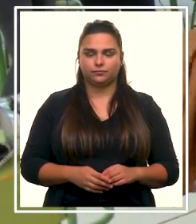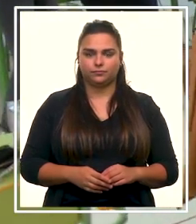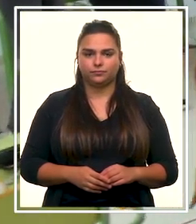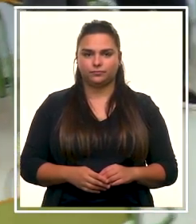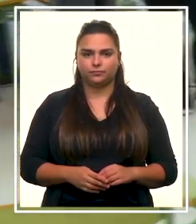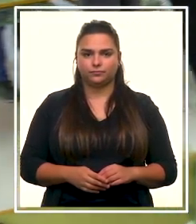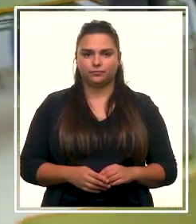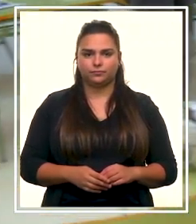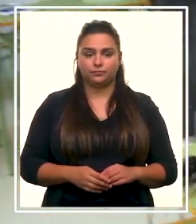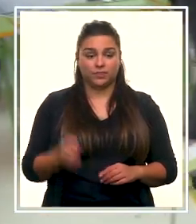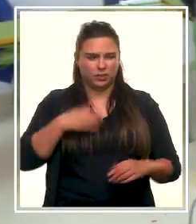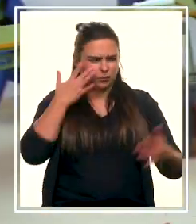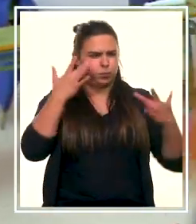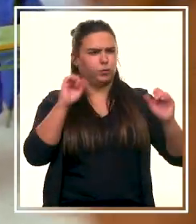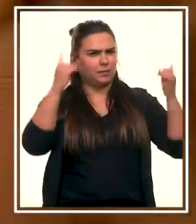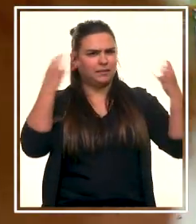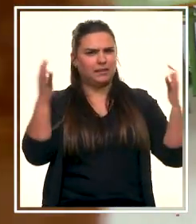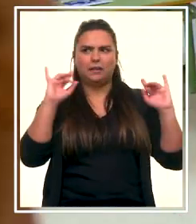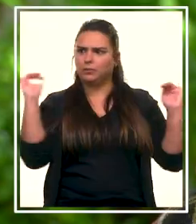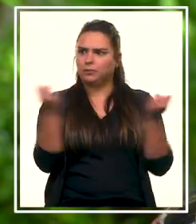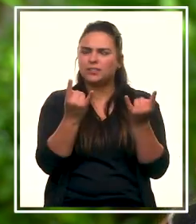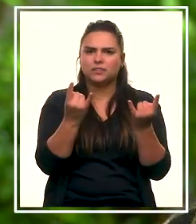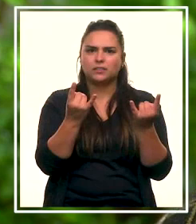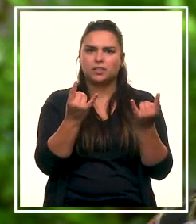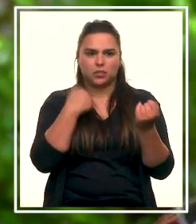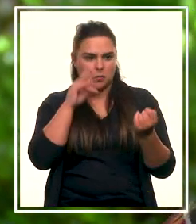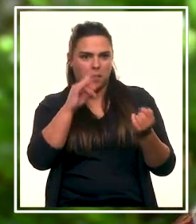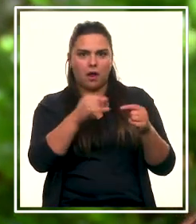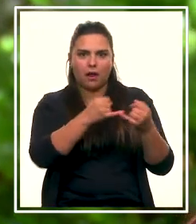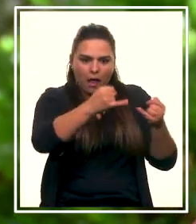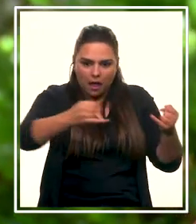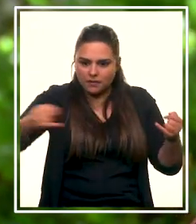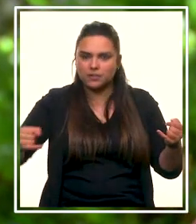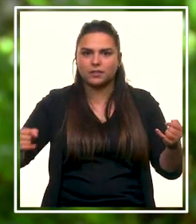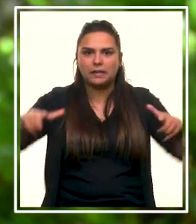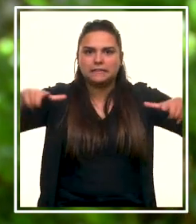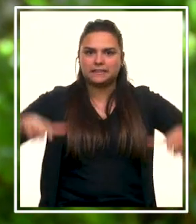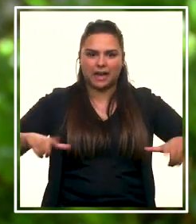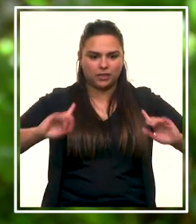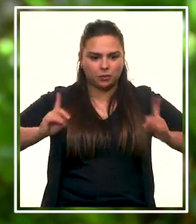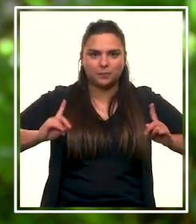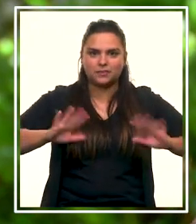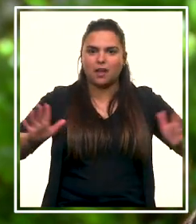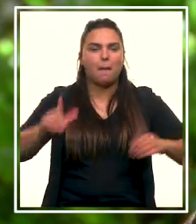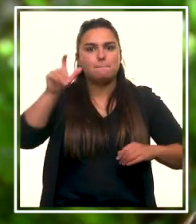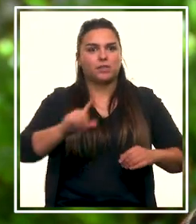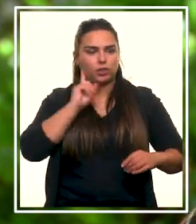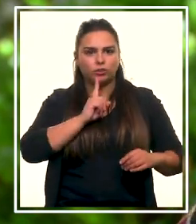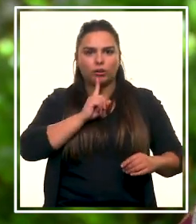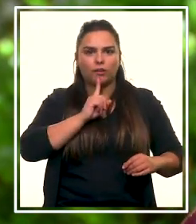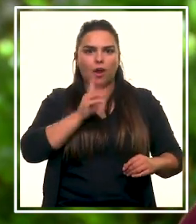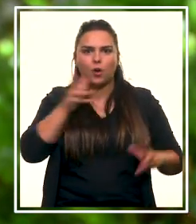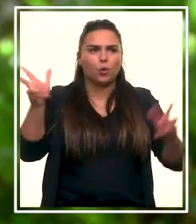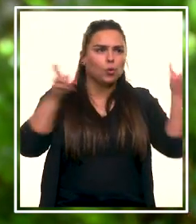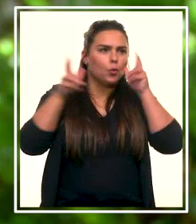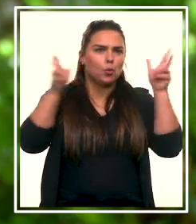A mí lo que más me ha llamado la atención es lo del bucle magnético, como un simple cable alrededor de una sala puede hacer que una persona sorda